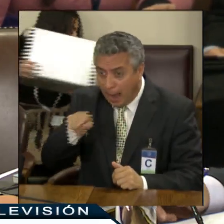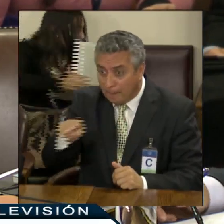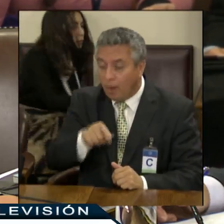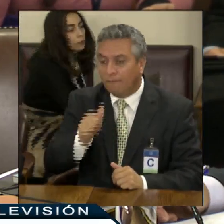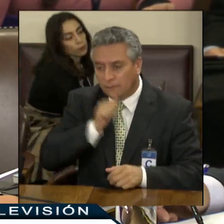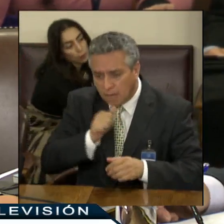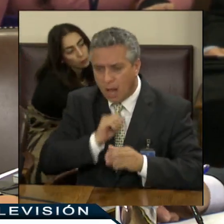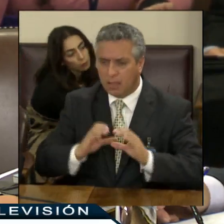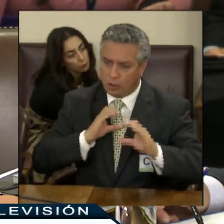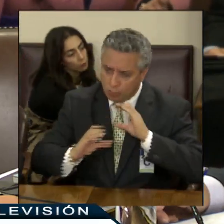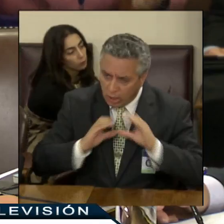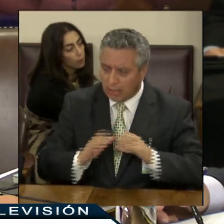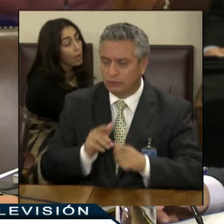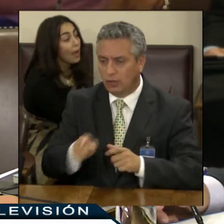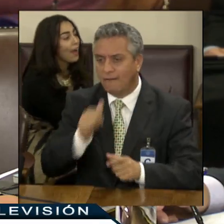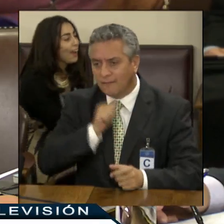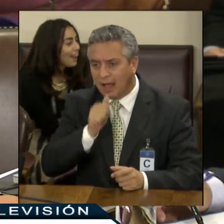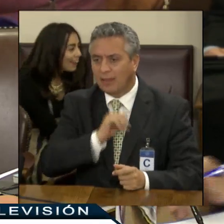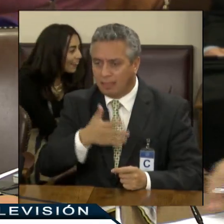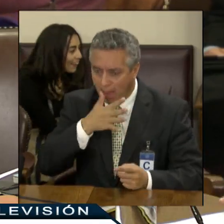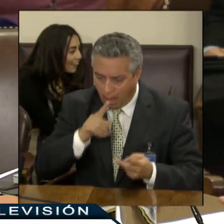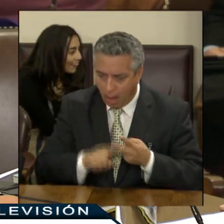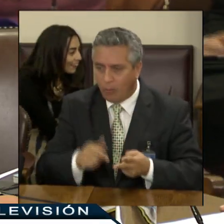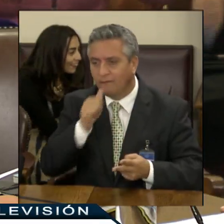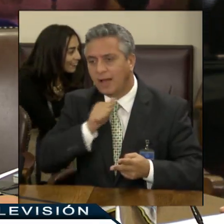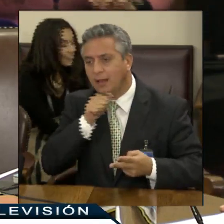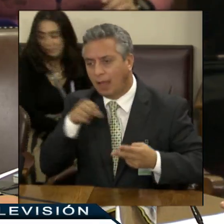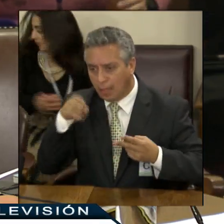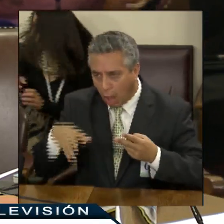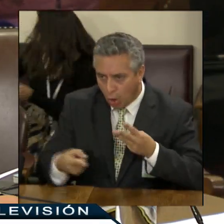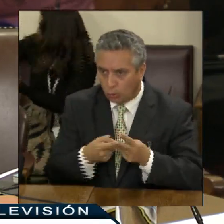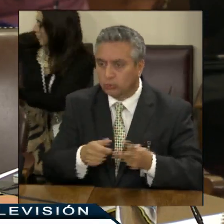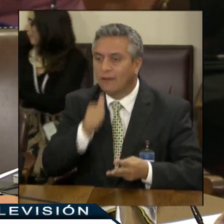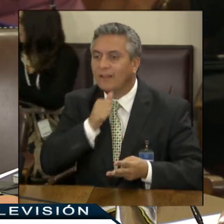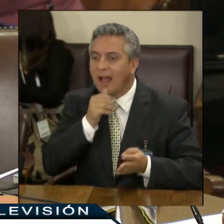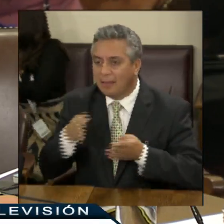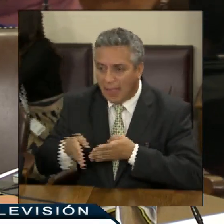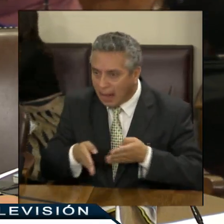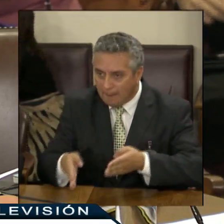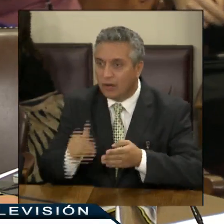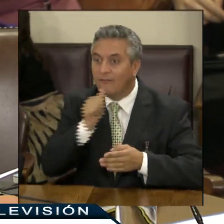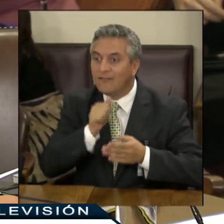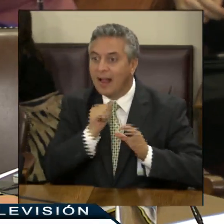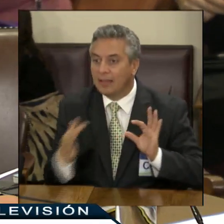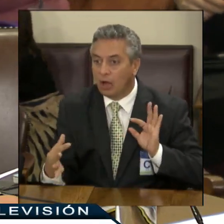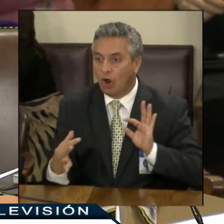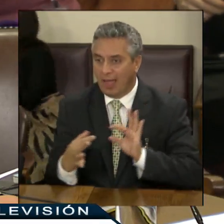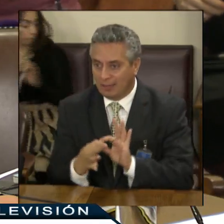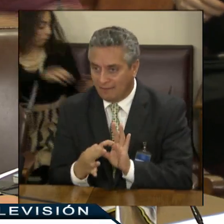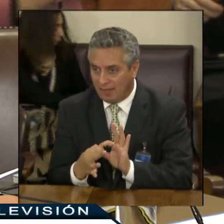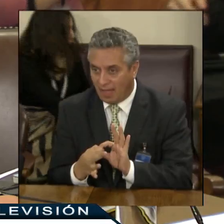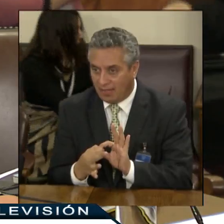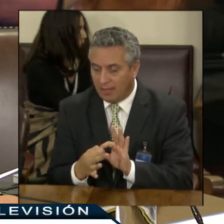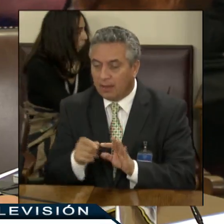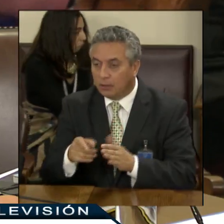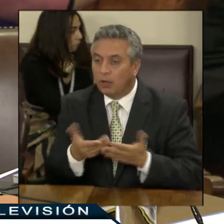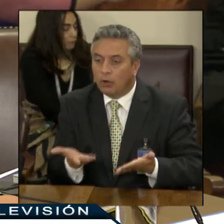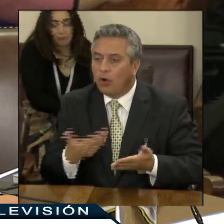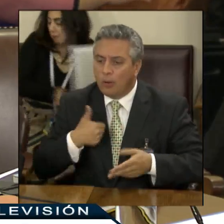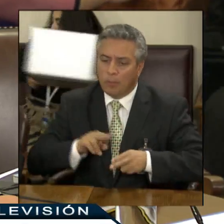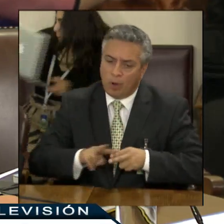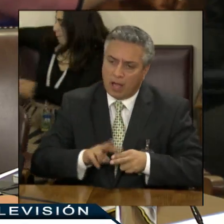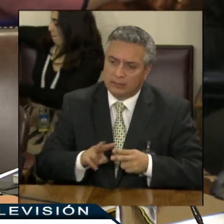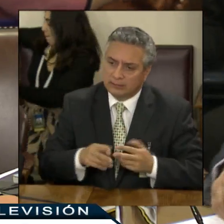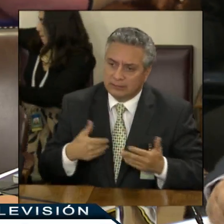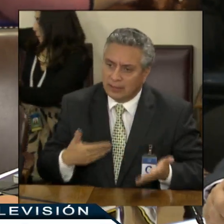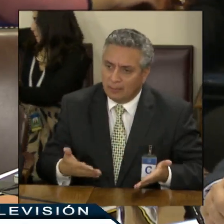comunicación con la falta de agua con la falta de luz Con la falta de camino la conectividad Entonces cómo hacemos cómo